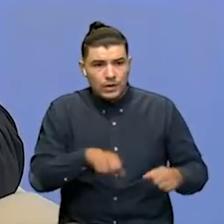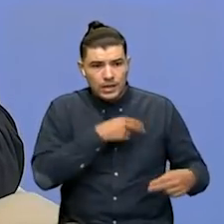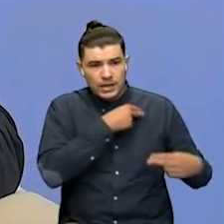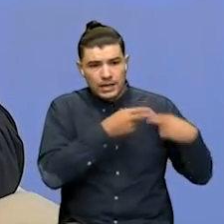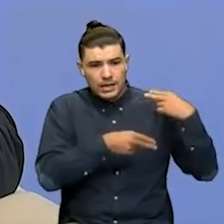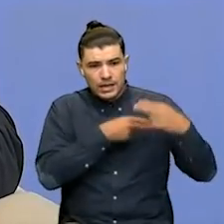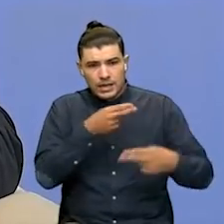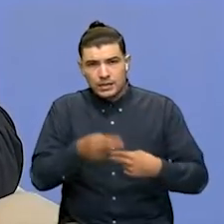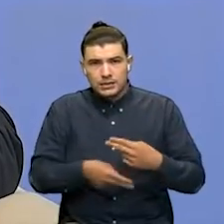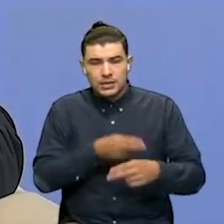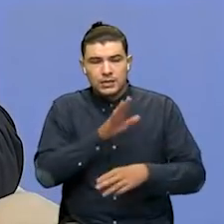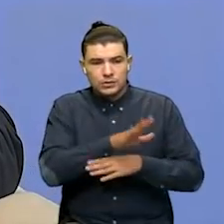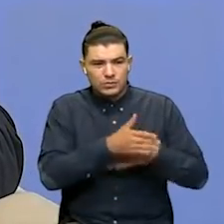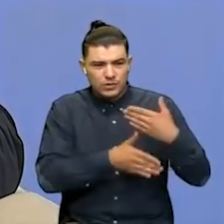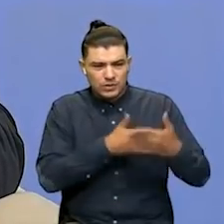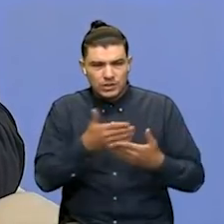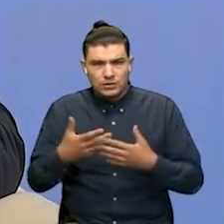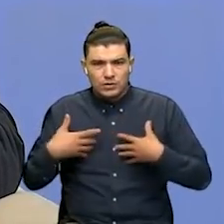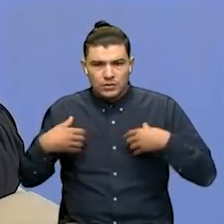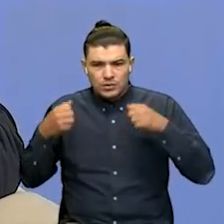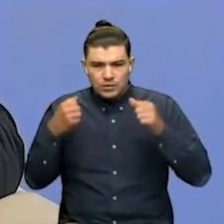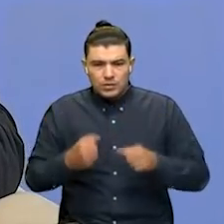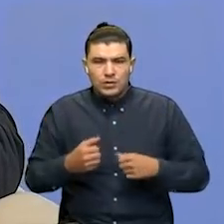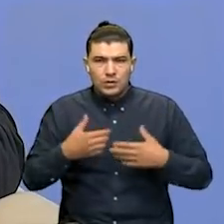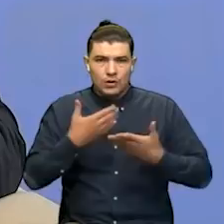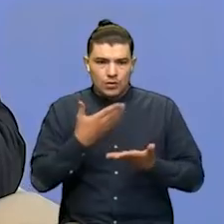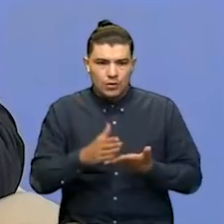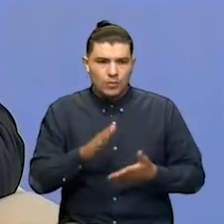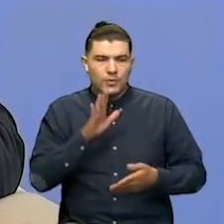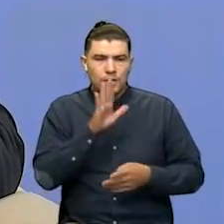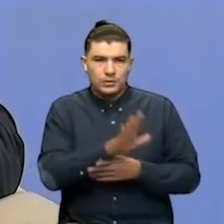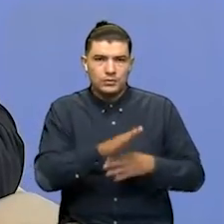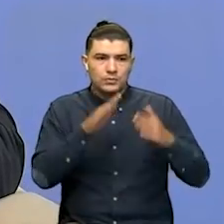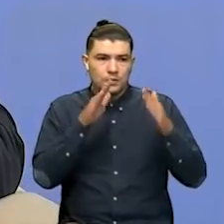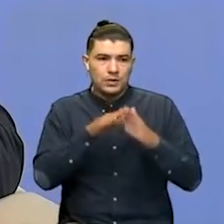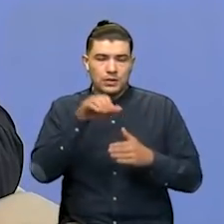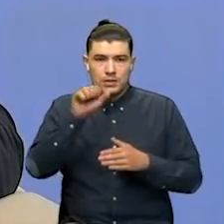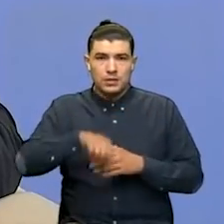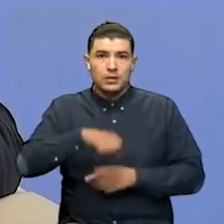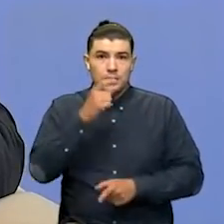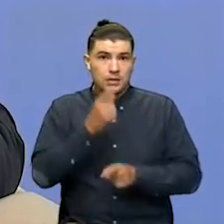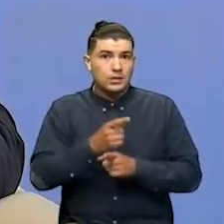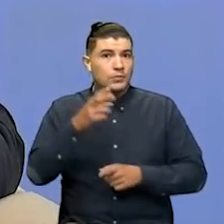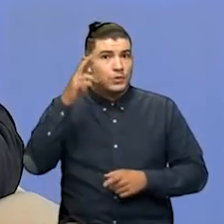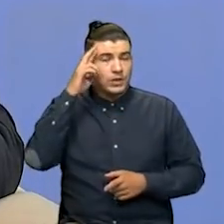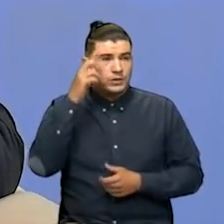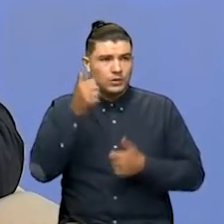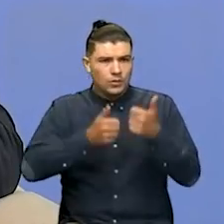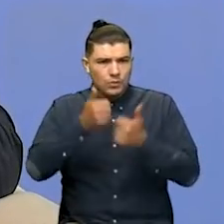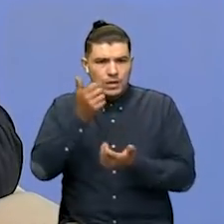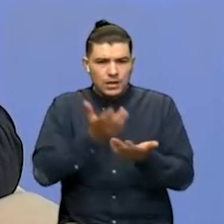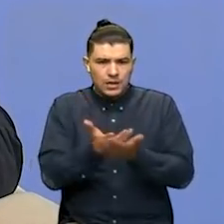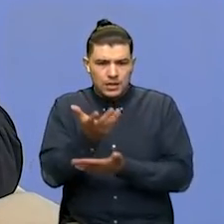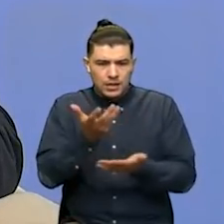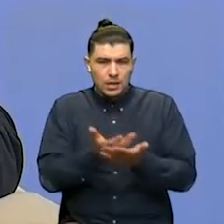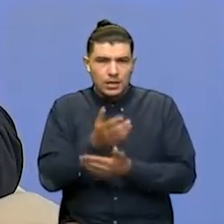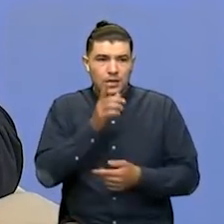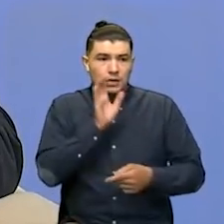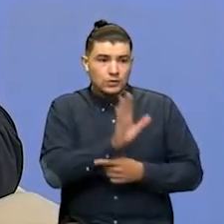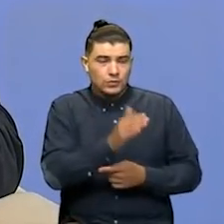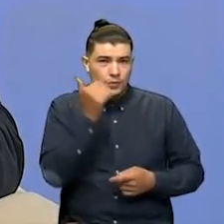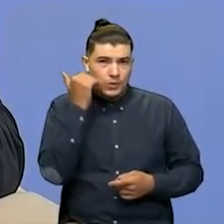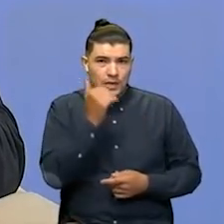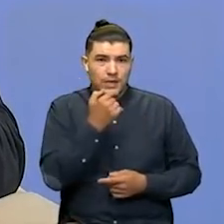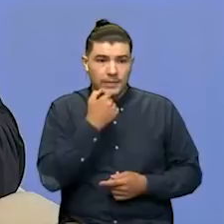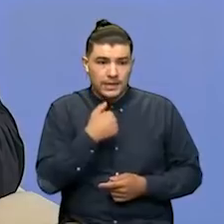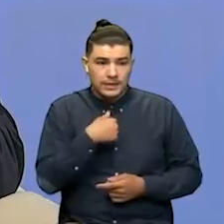obviamente de un proceso que se llama proceso de pertenencia, adquirir esta vivienda. Entonces, pues, ¿cuál es la recomendación? Uno, ella me dice, si no estoy